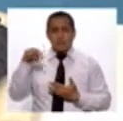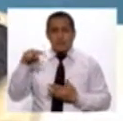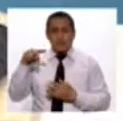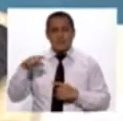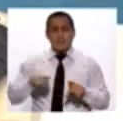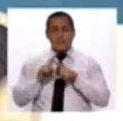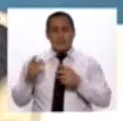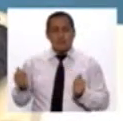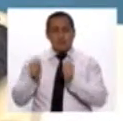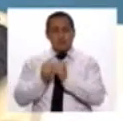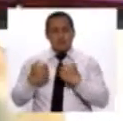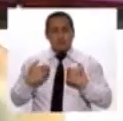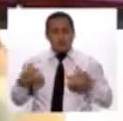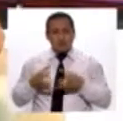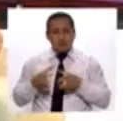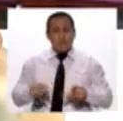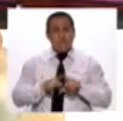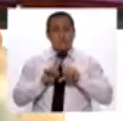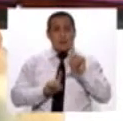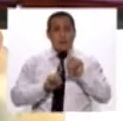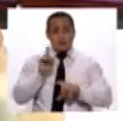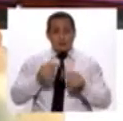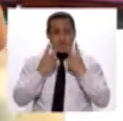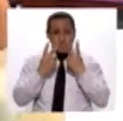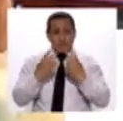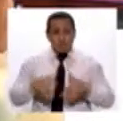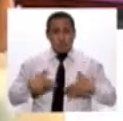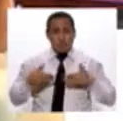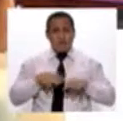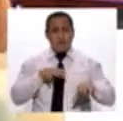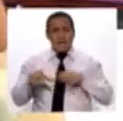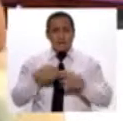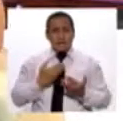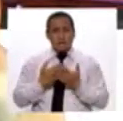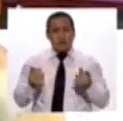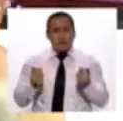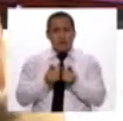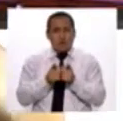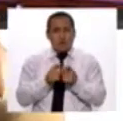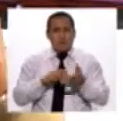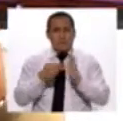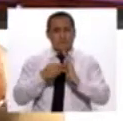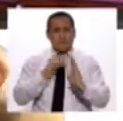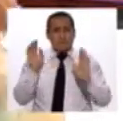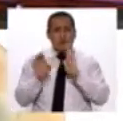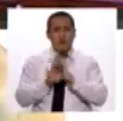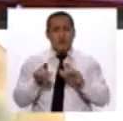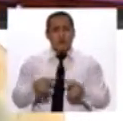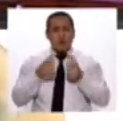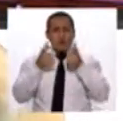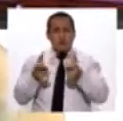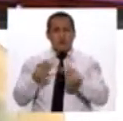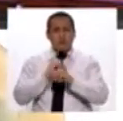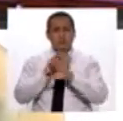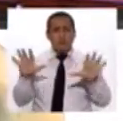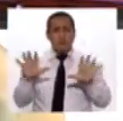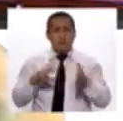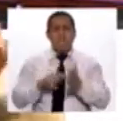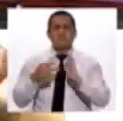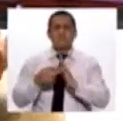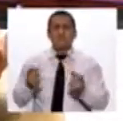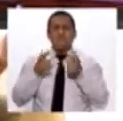estar con nosotros. Y para quienes recién nos sintonizan, si es que podemos hacer una definición muy breve y sencilla, sobre todo, ¿no?, sobre el control